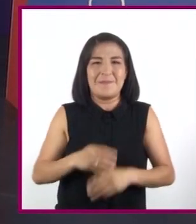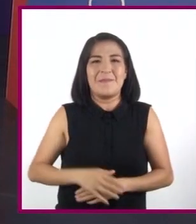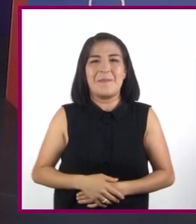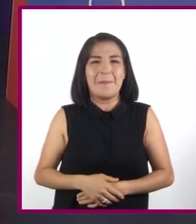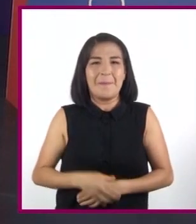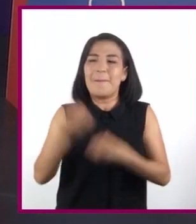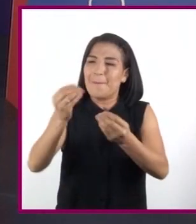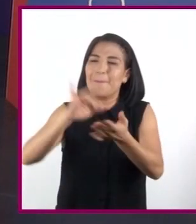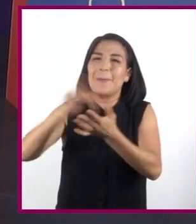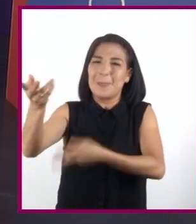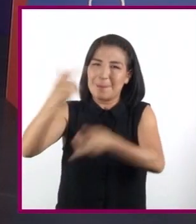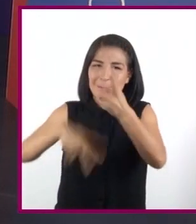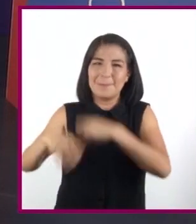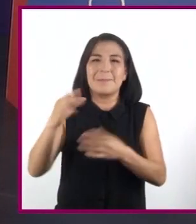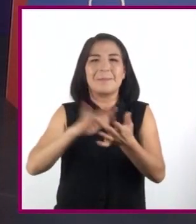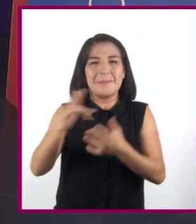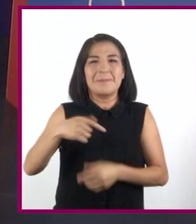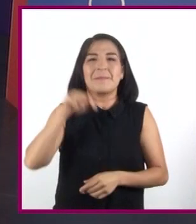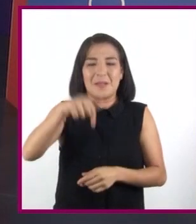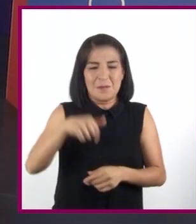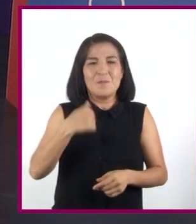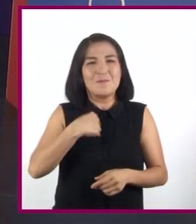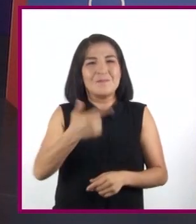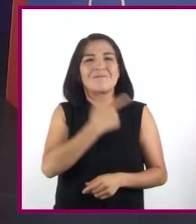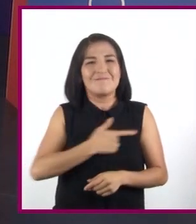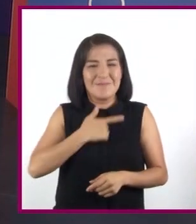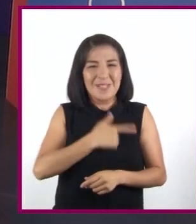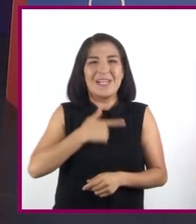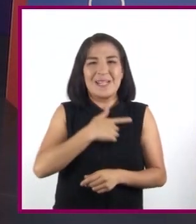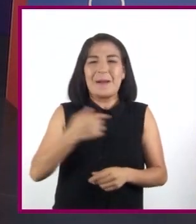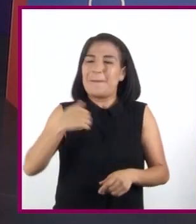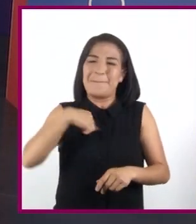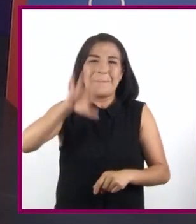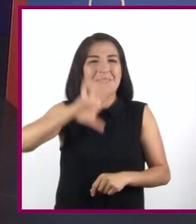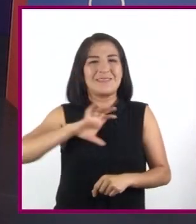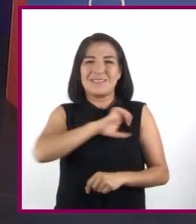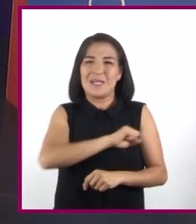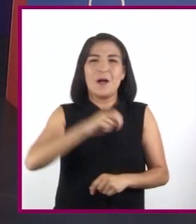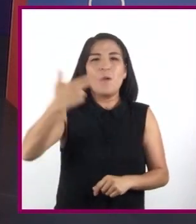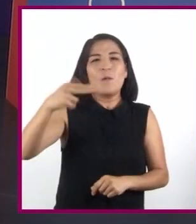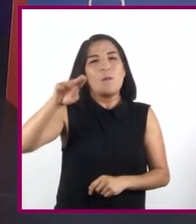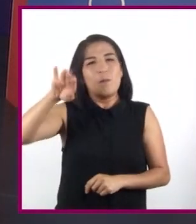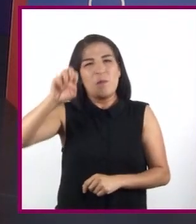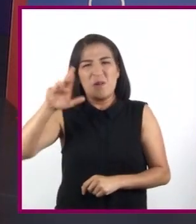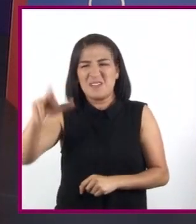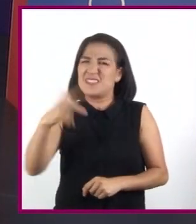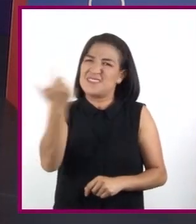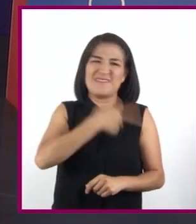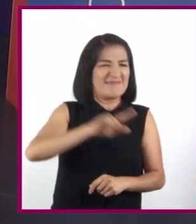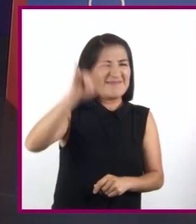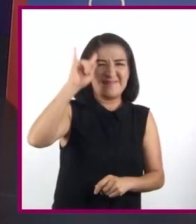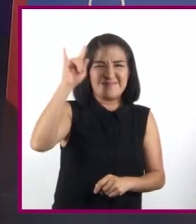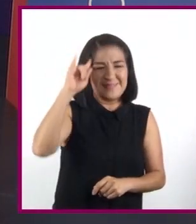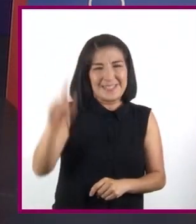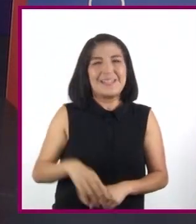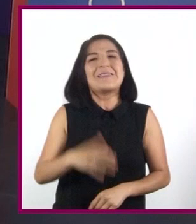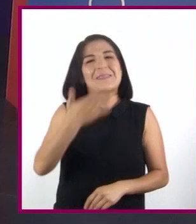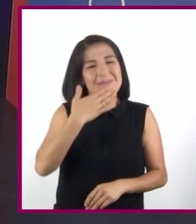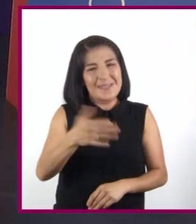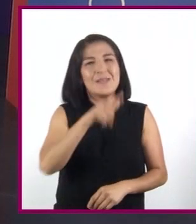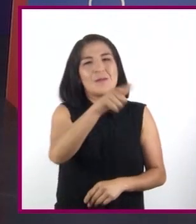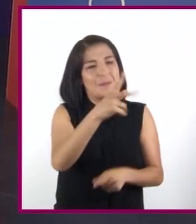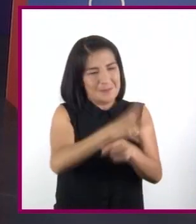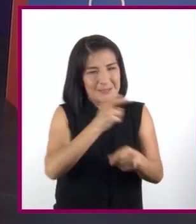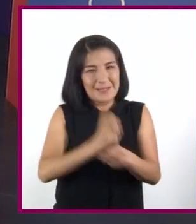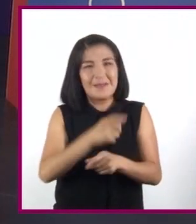por habernos acompañado el día de hoy. Sin duda, mi subgénero narrativo favorito es el humor y el menos favorito es el terror. Muy bien, Leslie, pero